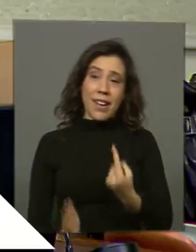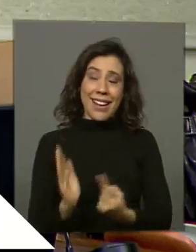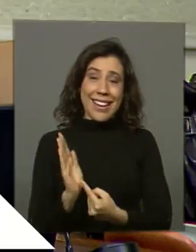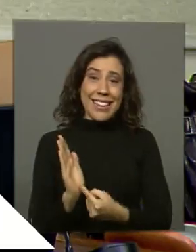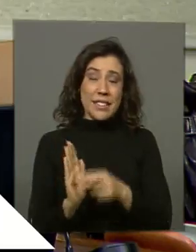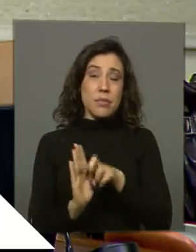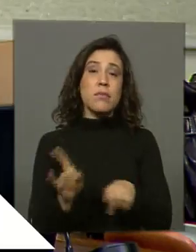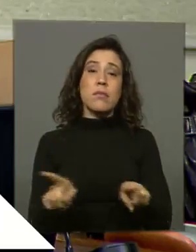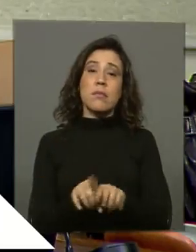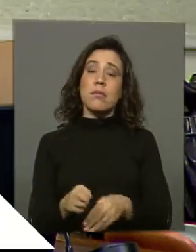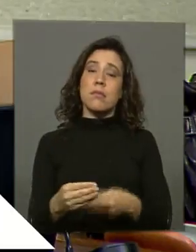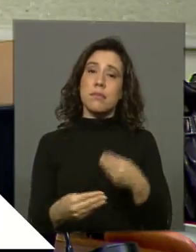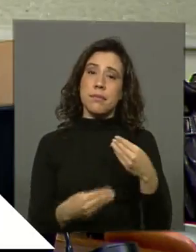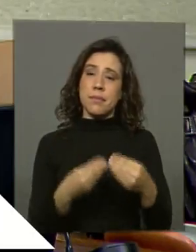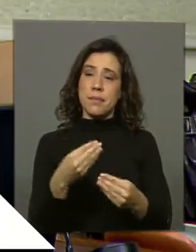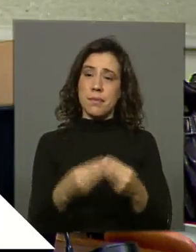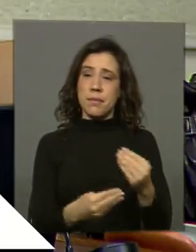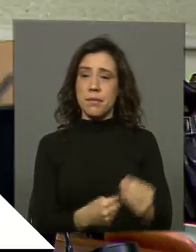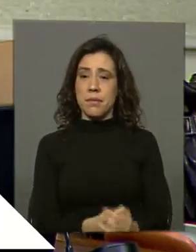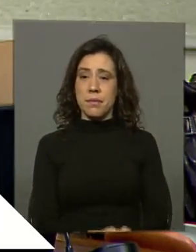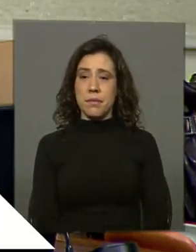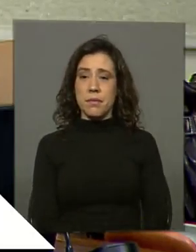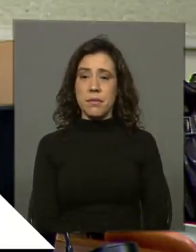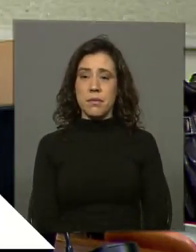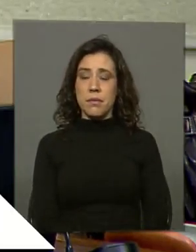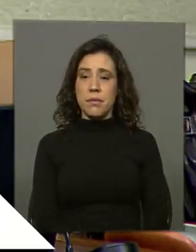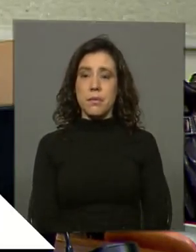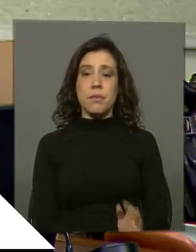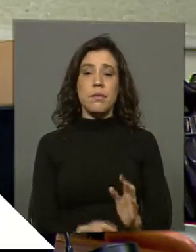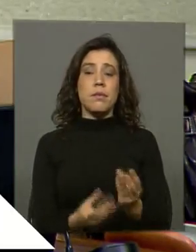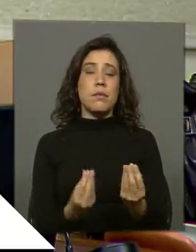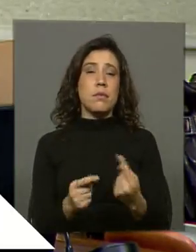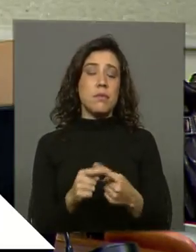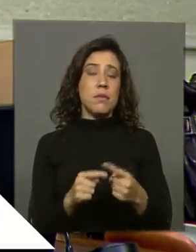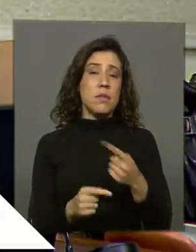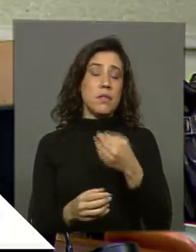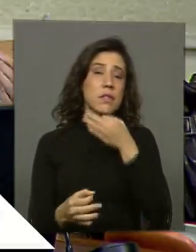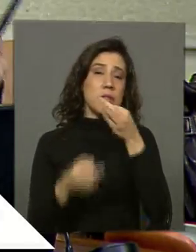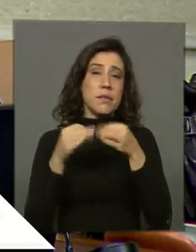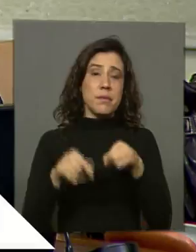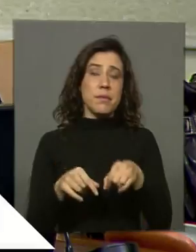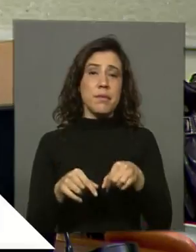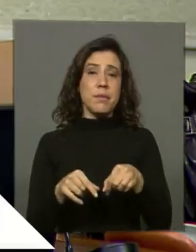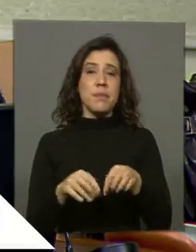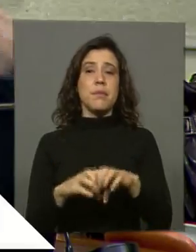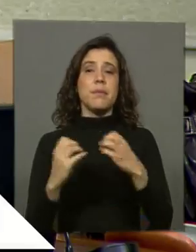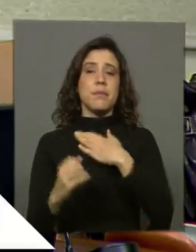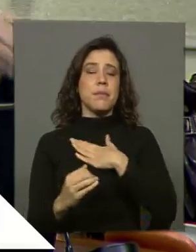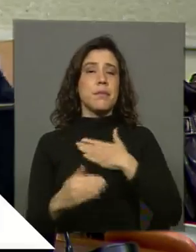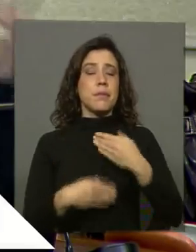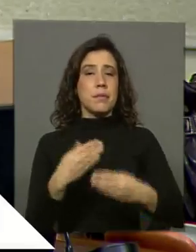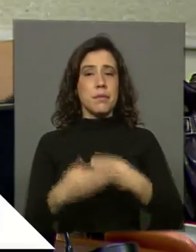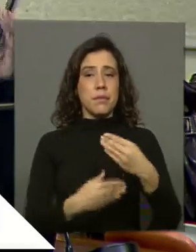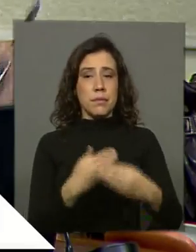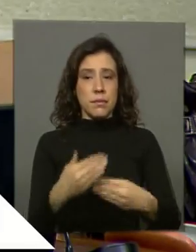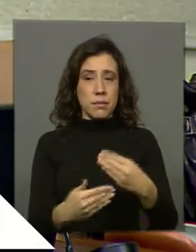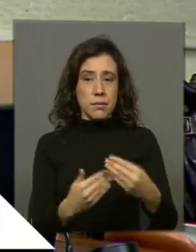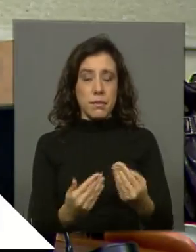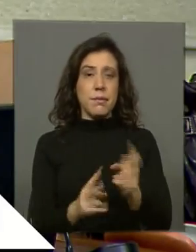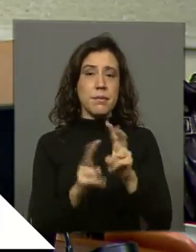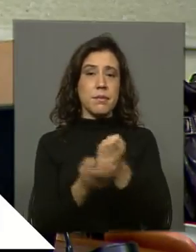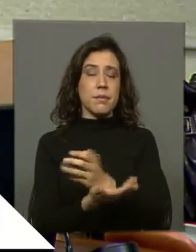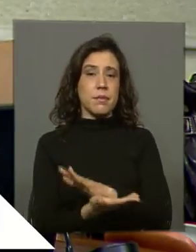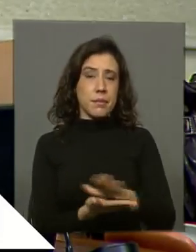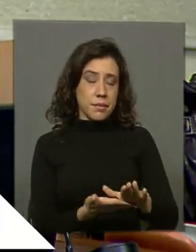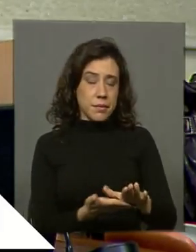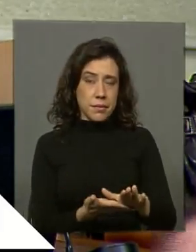estamos avanzando que no es todo y cuántas veces nos hemos dicho aquí en la cámara ¿no es cierto? que nos quisiéramos avanzar y avanzar en gratuidad